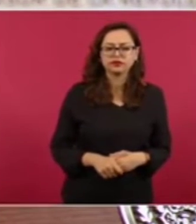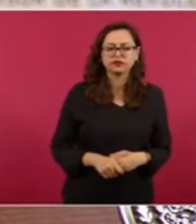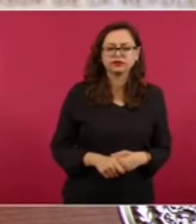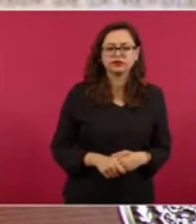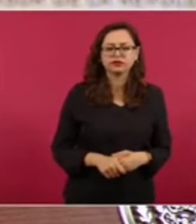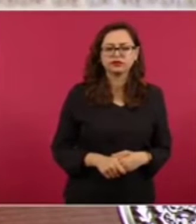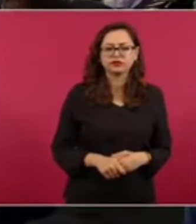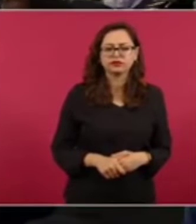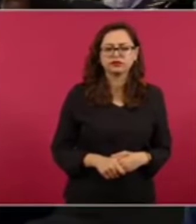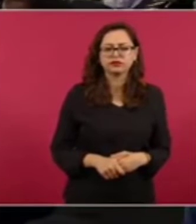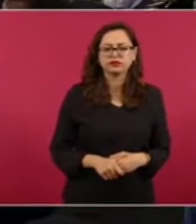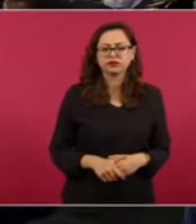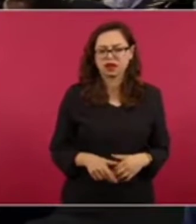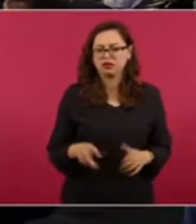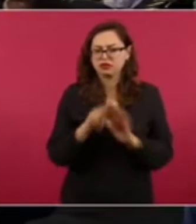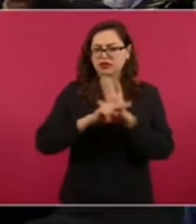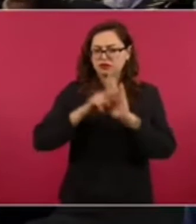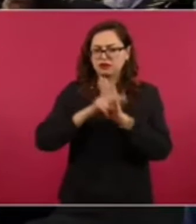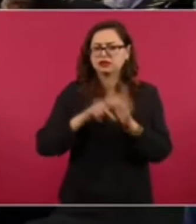Florence Cassés.